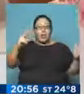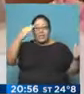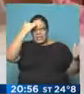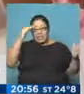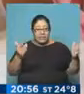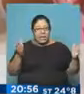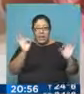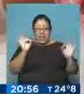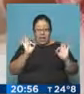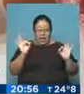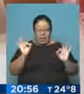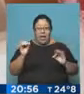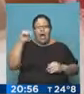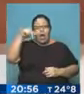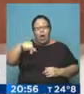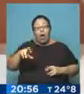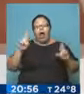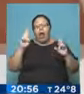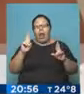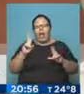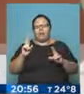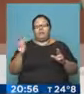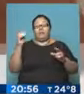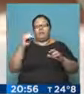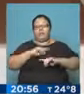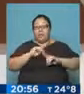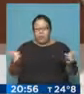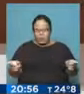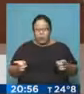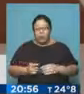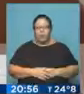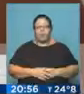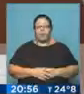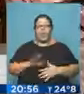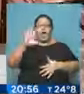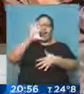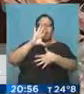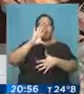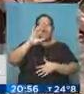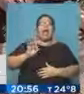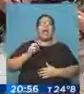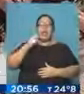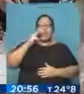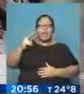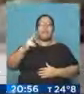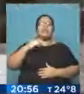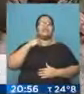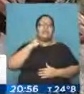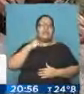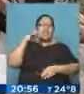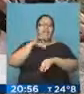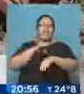repite, que es la introducción de los otros 2 virus que en las Américas, uno en el 2013 fue el virus chikungunya que se